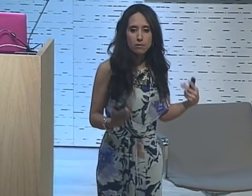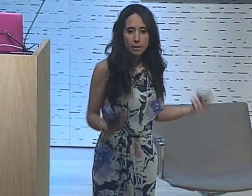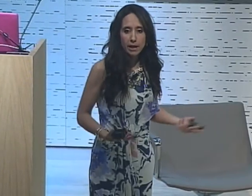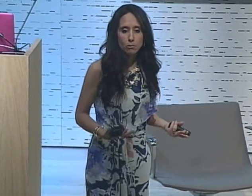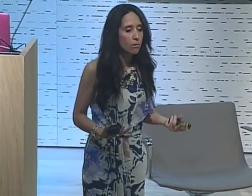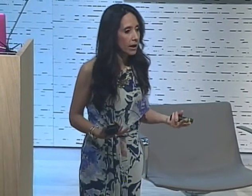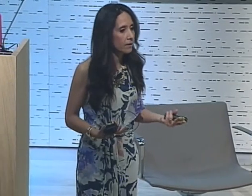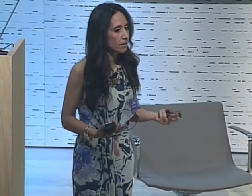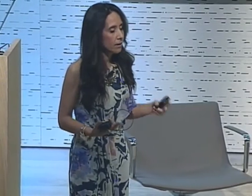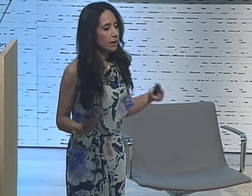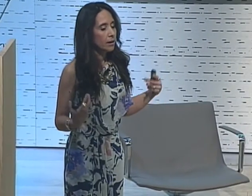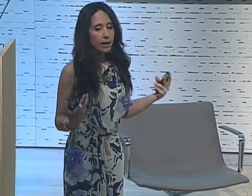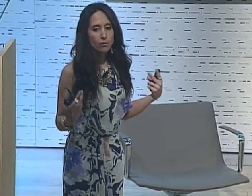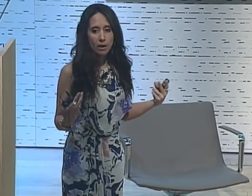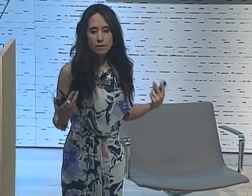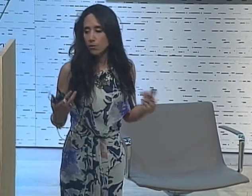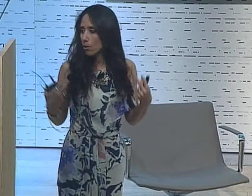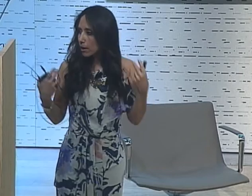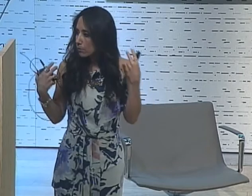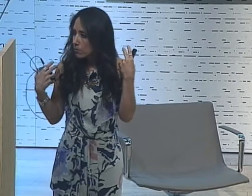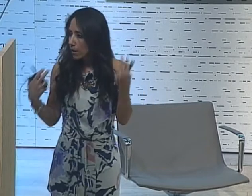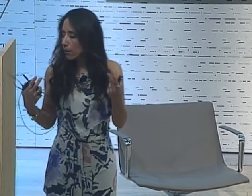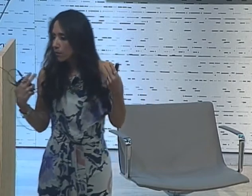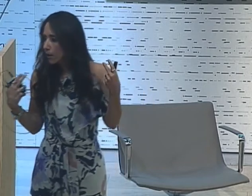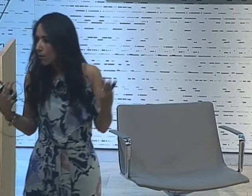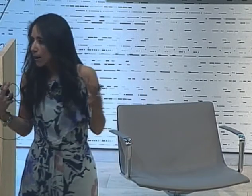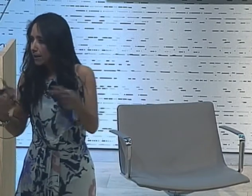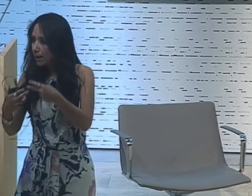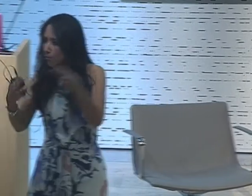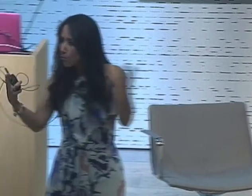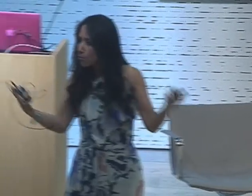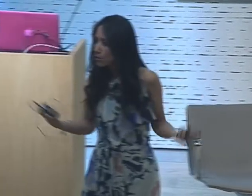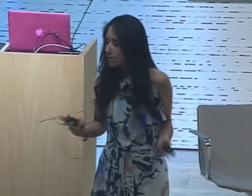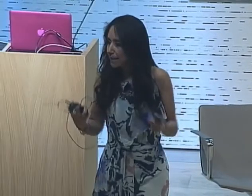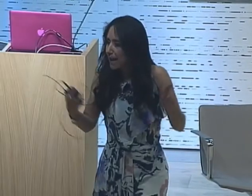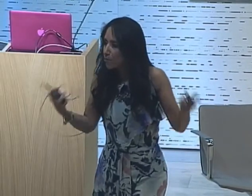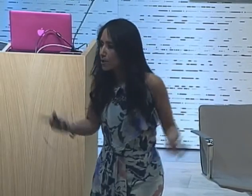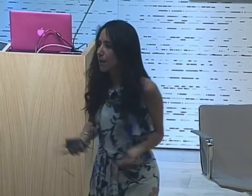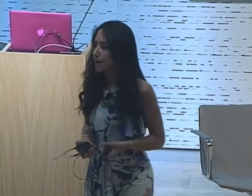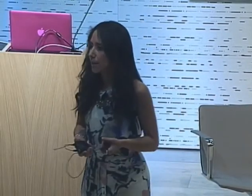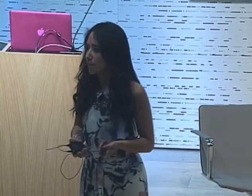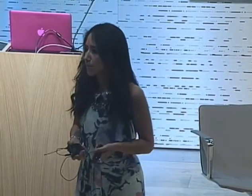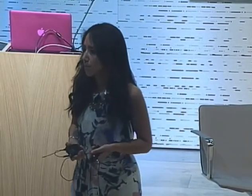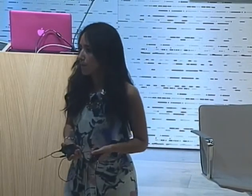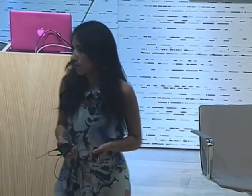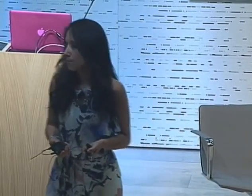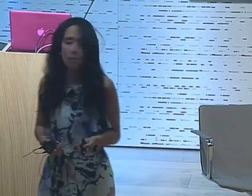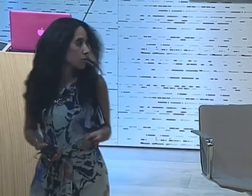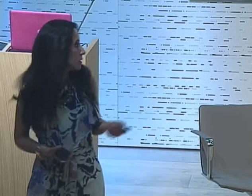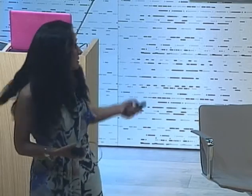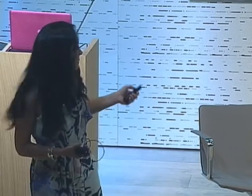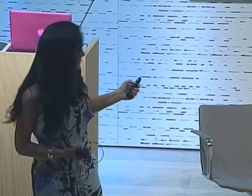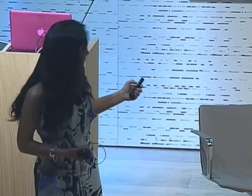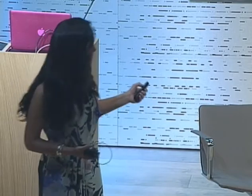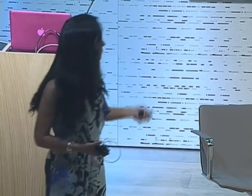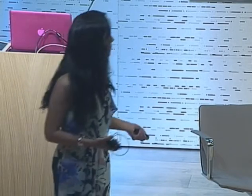los espacios para que tú crees, estoy haciendo que tu cerebro se reconecte en que haga muchas carreteras de información,